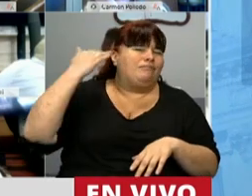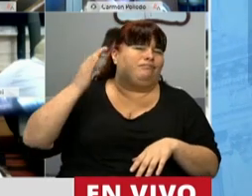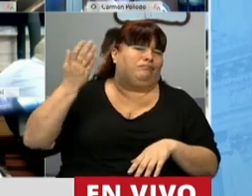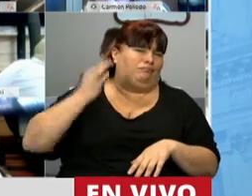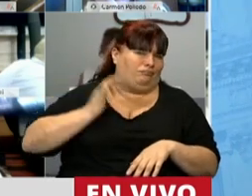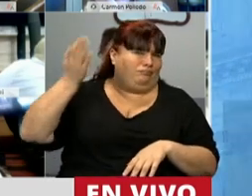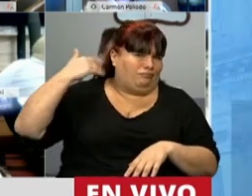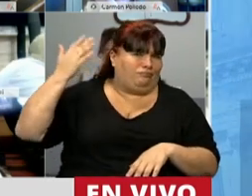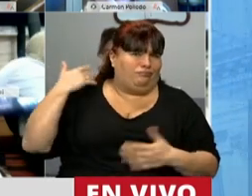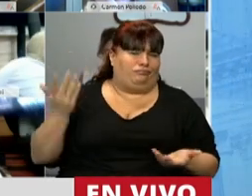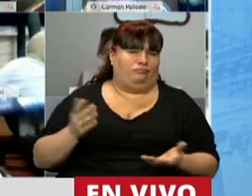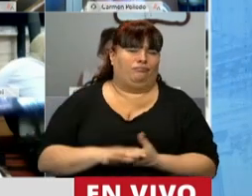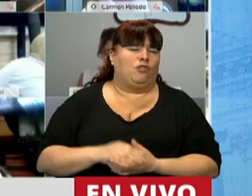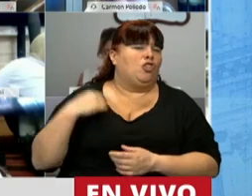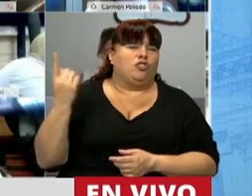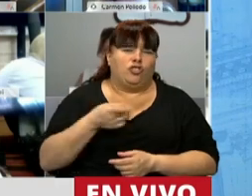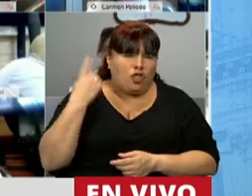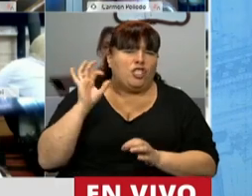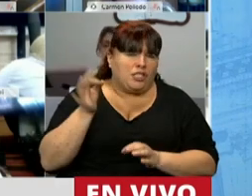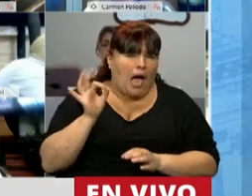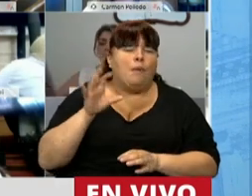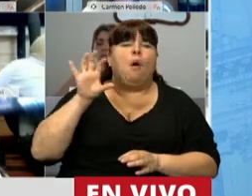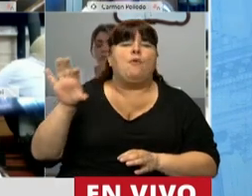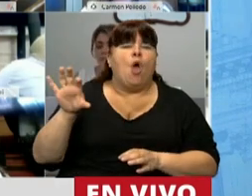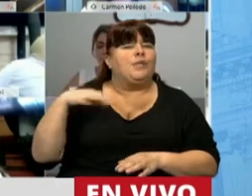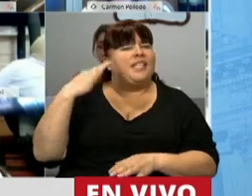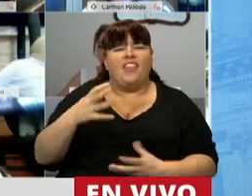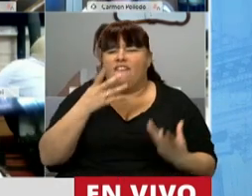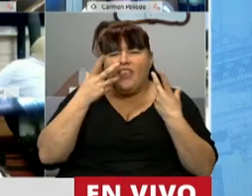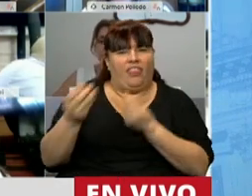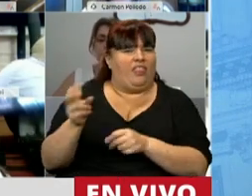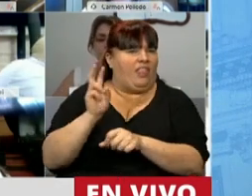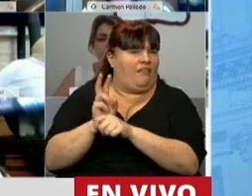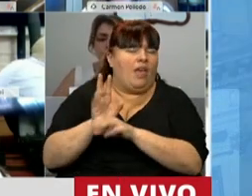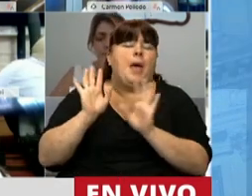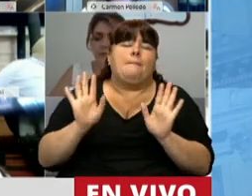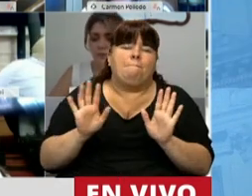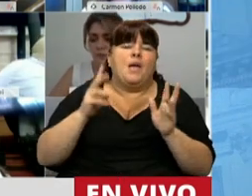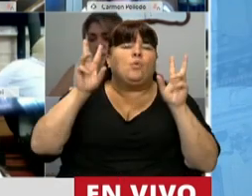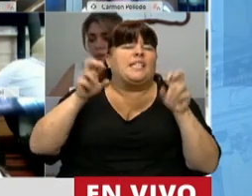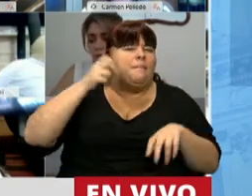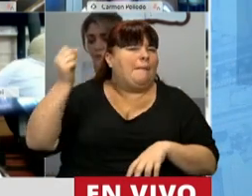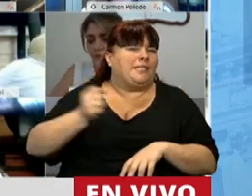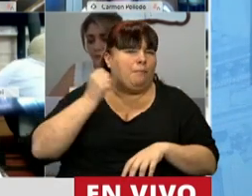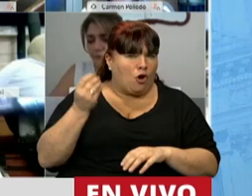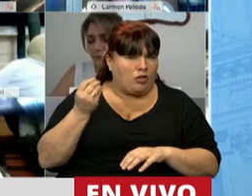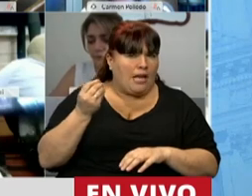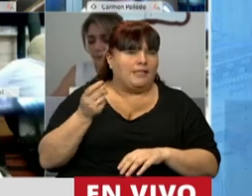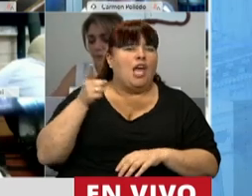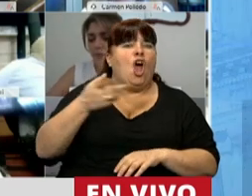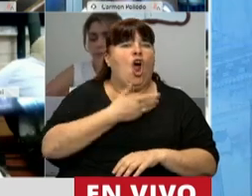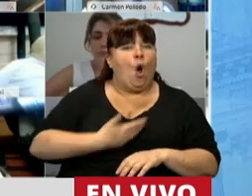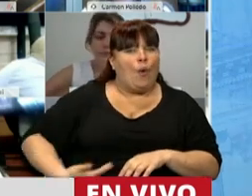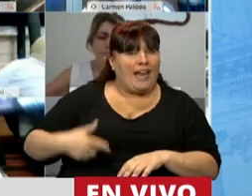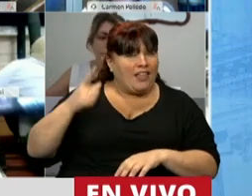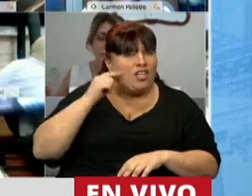muchísimo tiempo y todos tenemos en claro que a la provincia hay que defenderla, pero tenemos un tema central. Nuestro